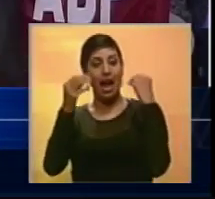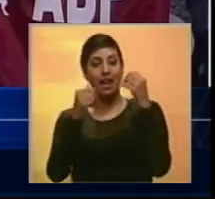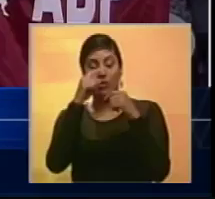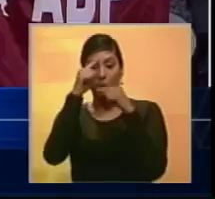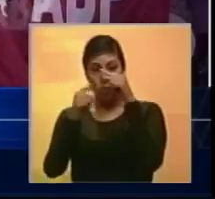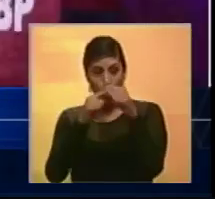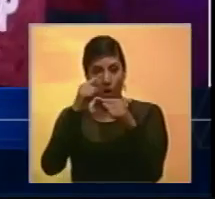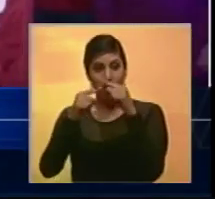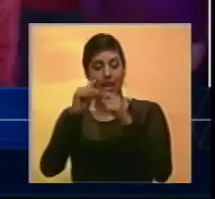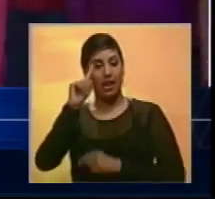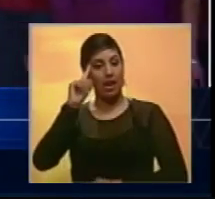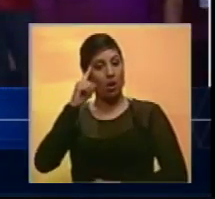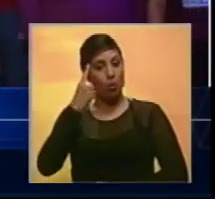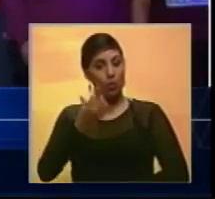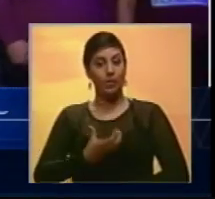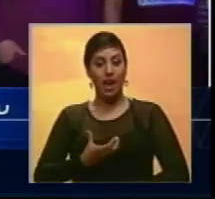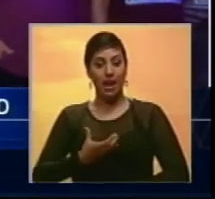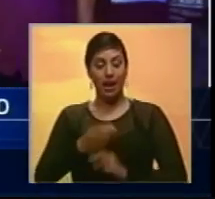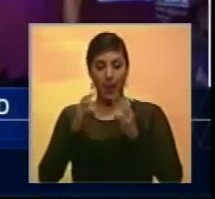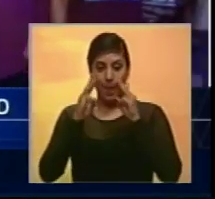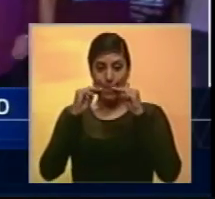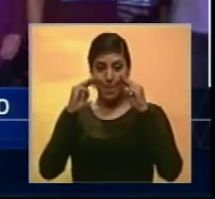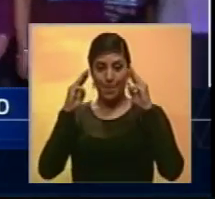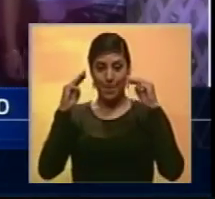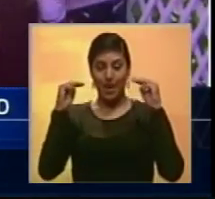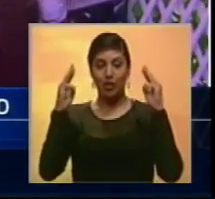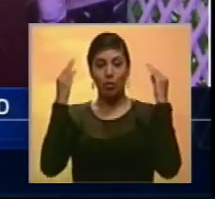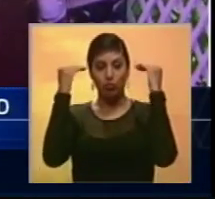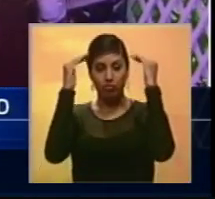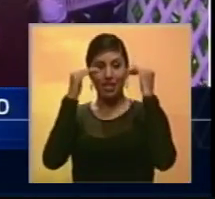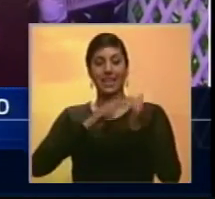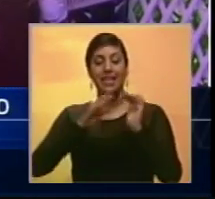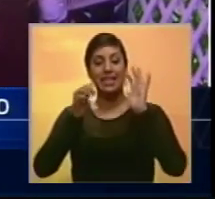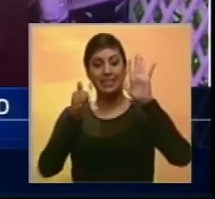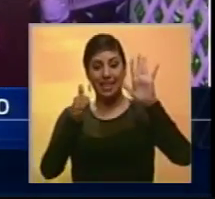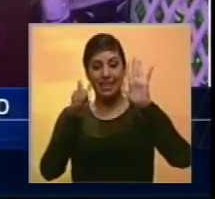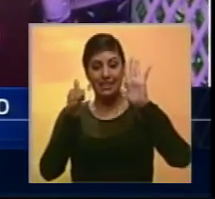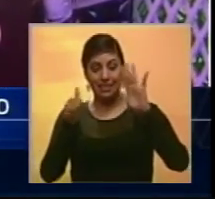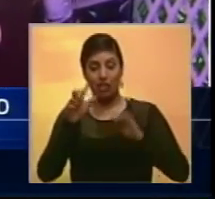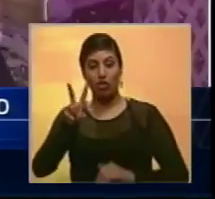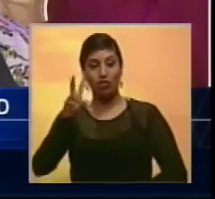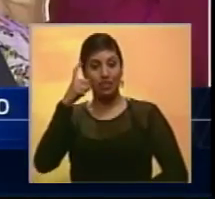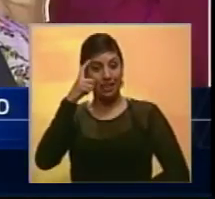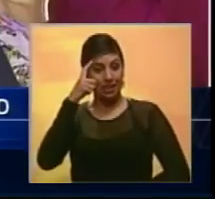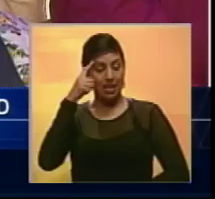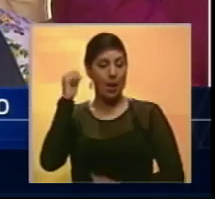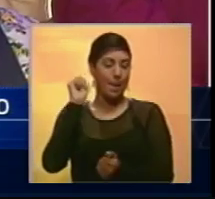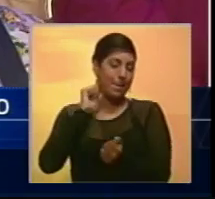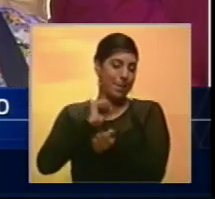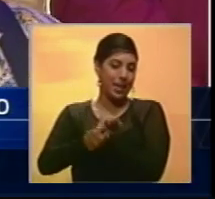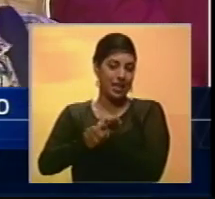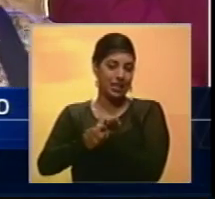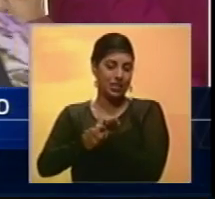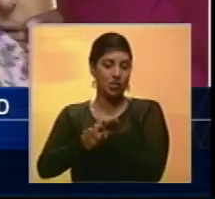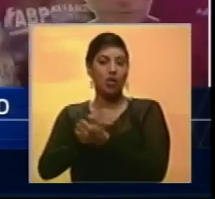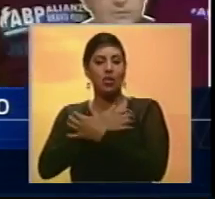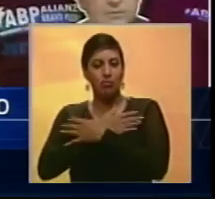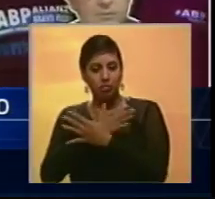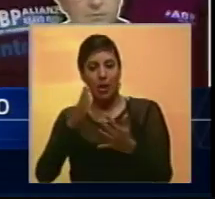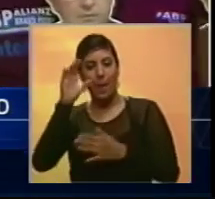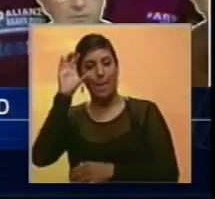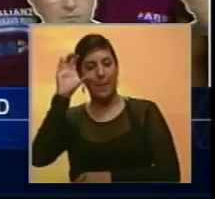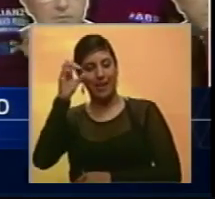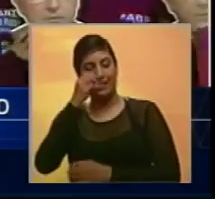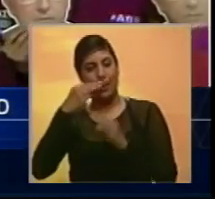anual recuerda que el alcalde metropolitano Antonio Ledesma lleva 662 días privados de libertad y brindan al país